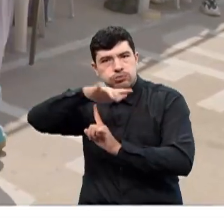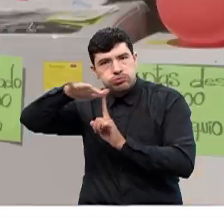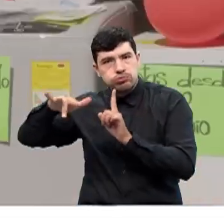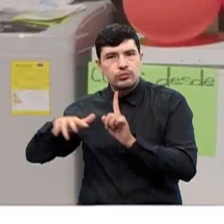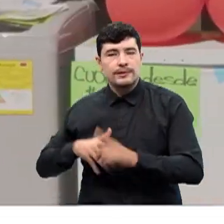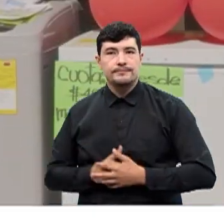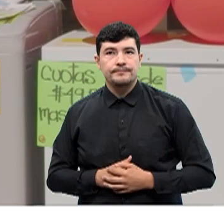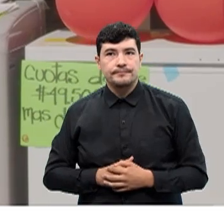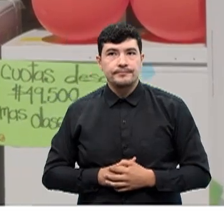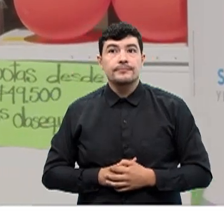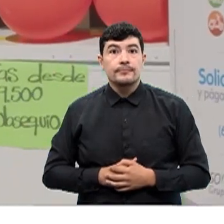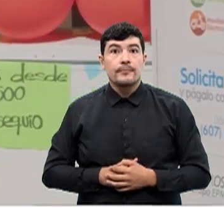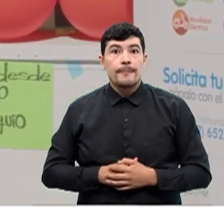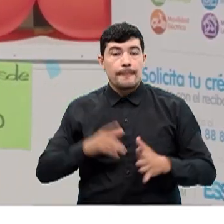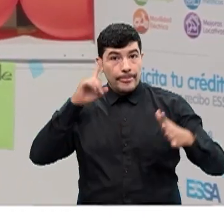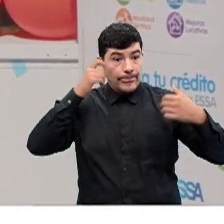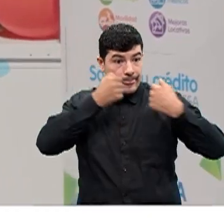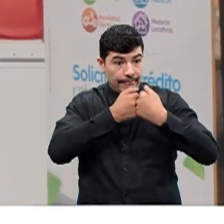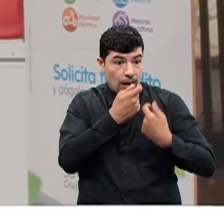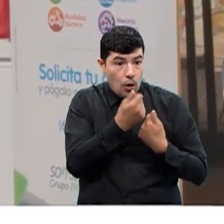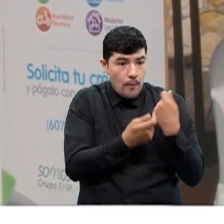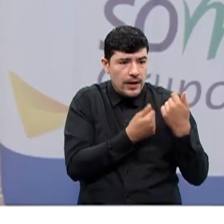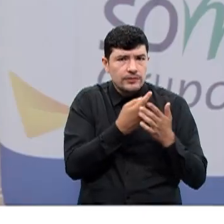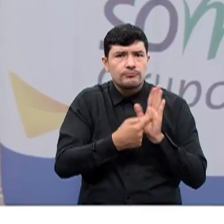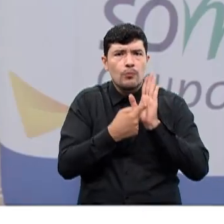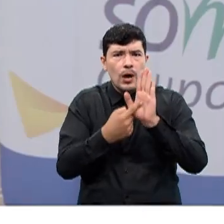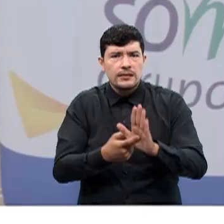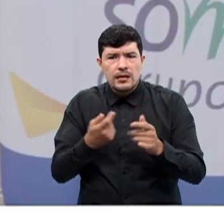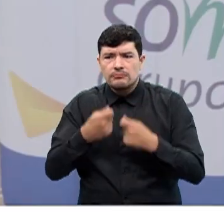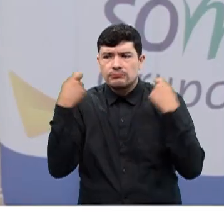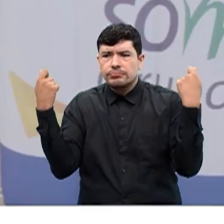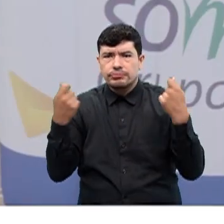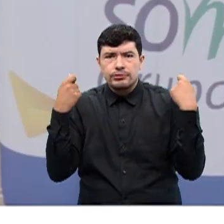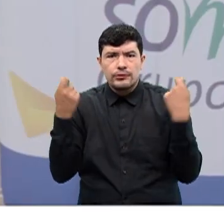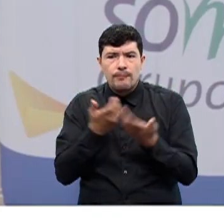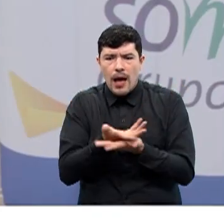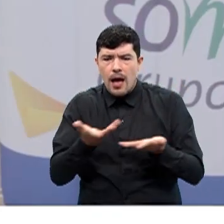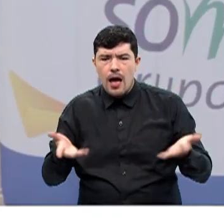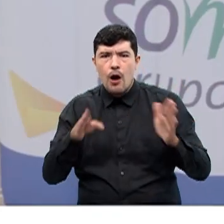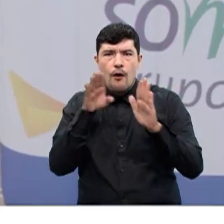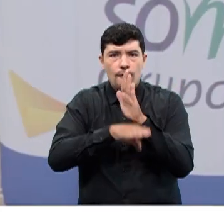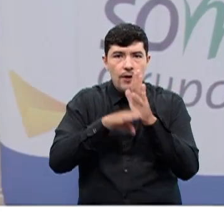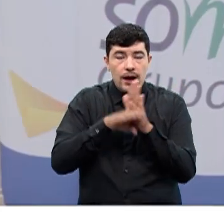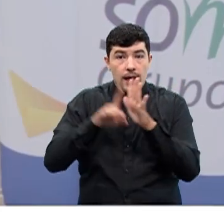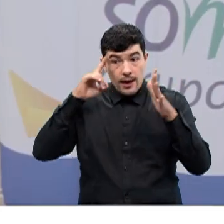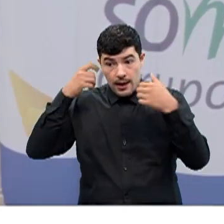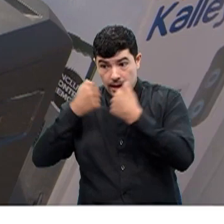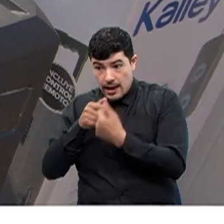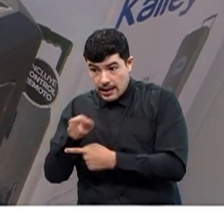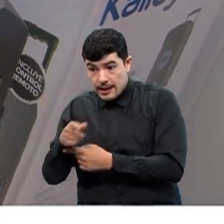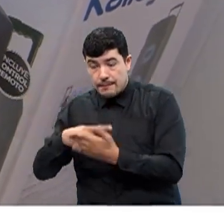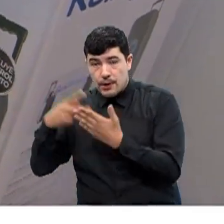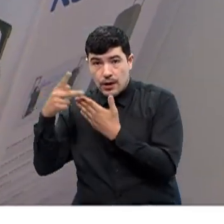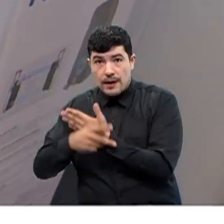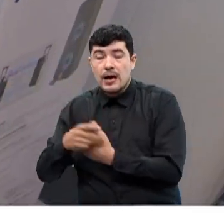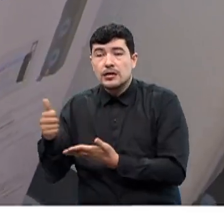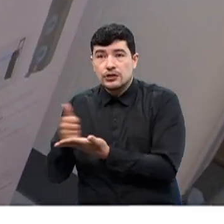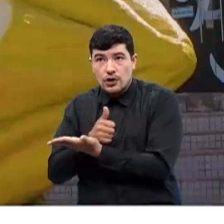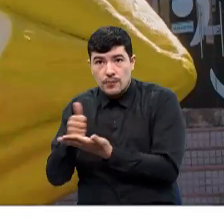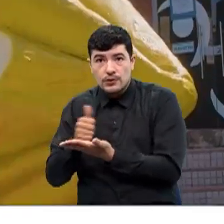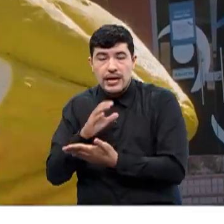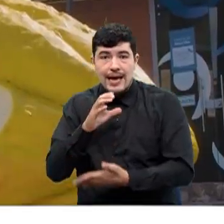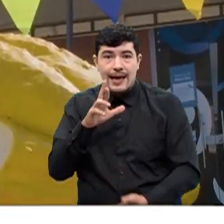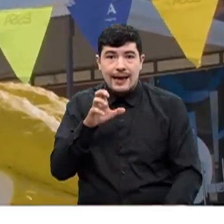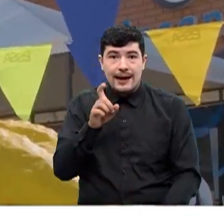Se abrieron espacios para que los aliados comerciales presentaran sus productos, sus ofertas e igualmente mediante el programa Somos y CrediSomos obtuvieran